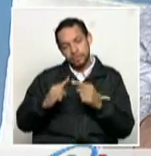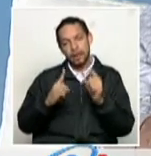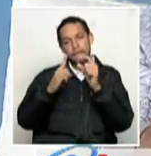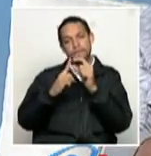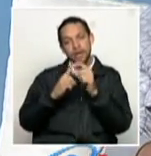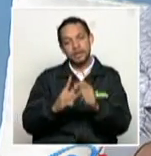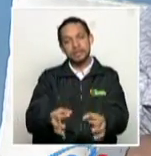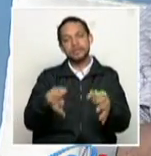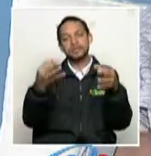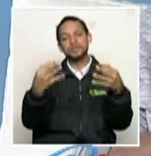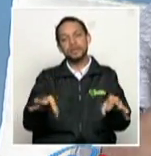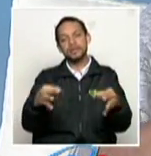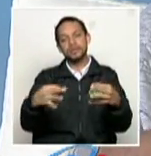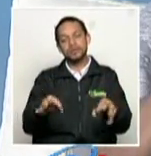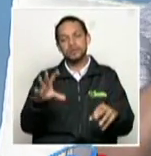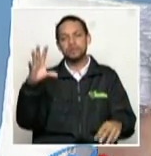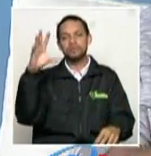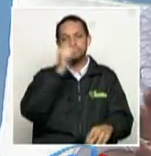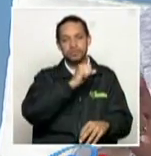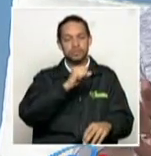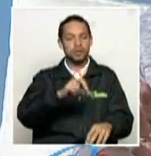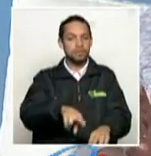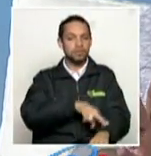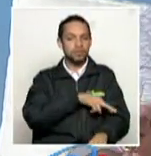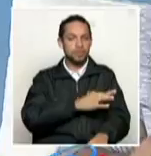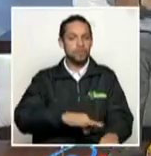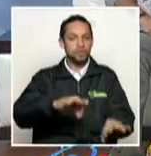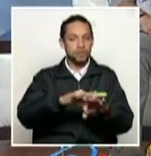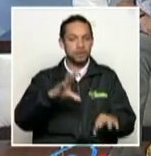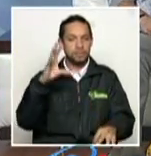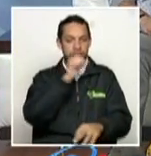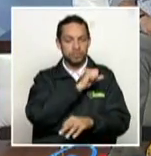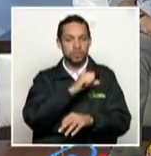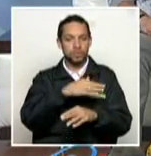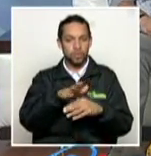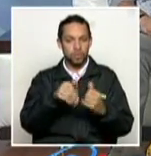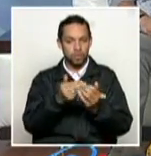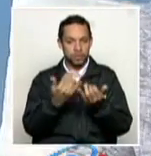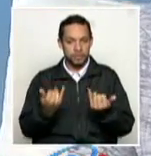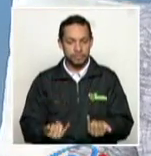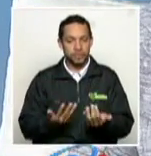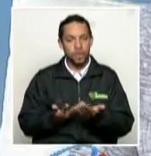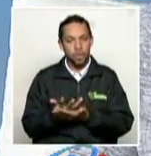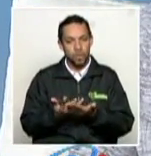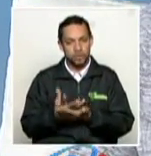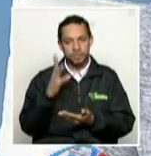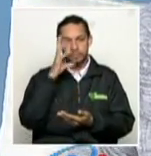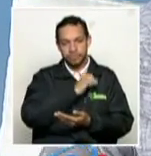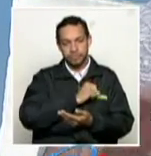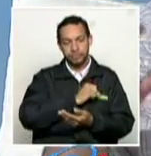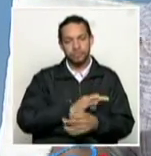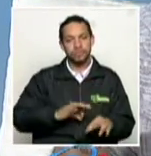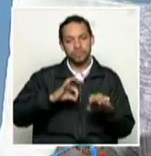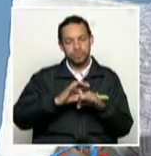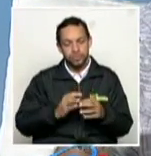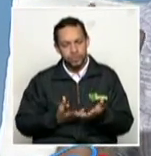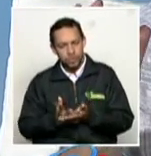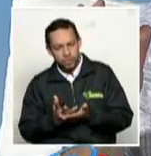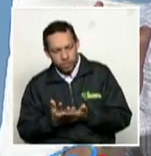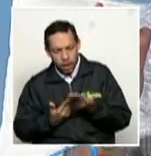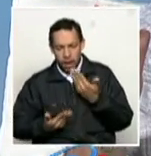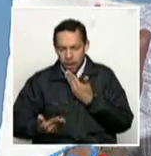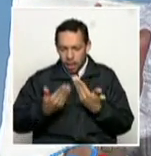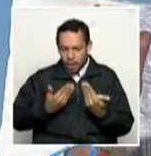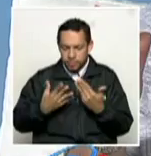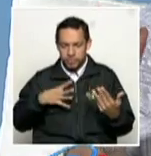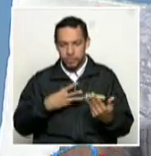sea un lenguaje sencillo que podamos entender todos. Así es. Vamos a esta píldora de optimismo, que es parte de esos mensajes